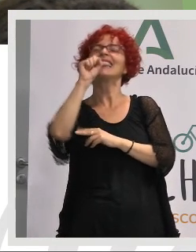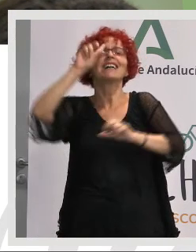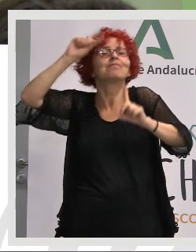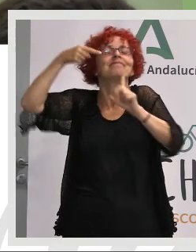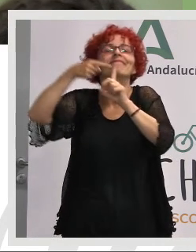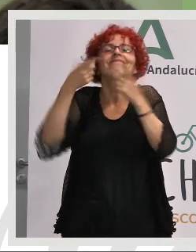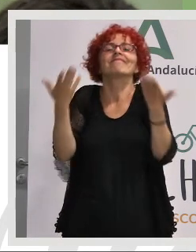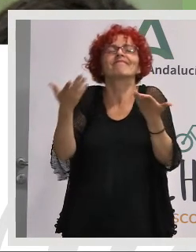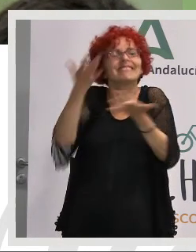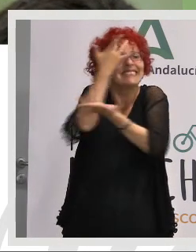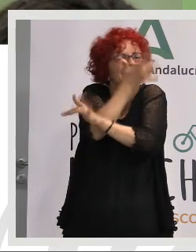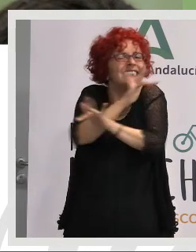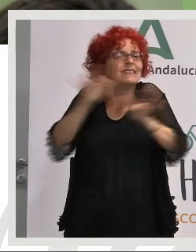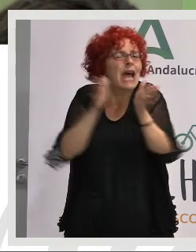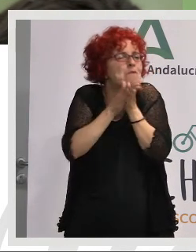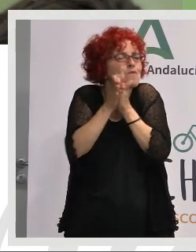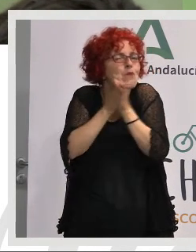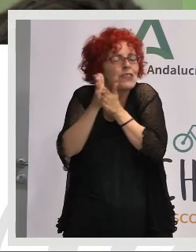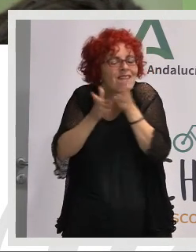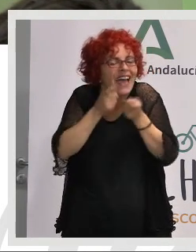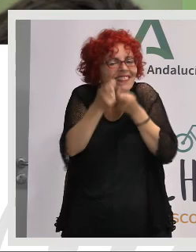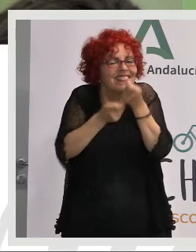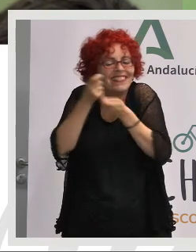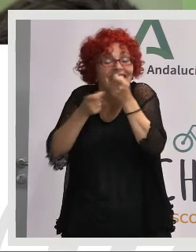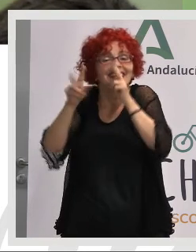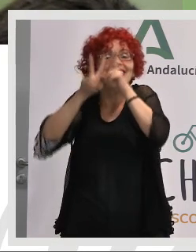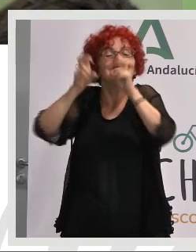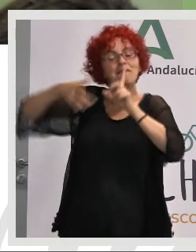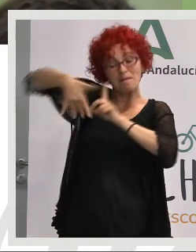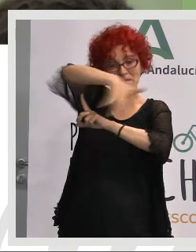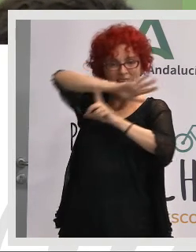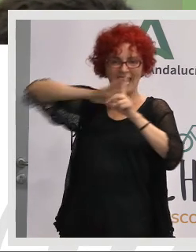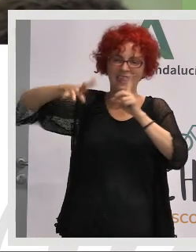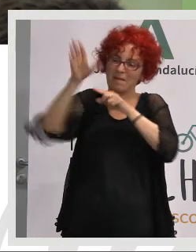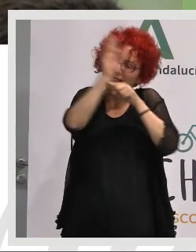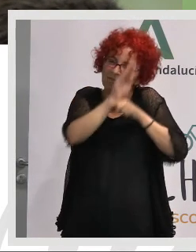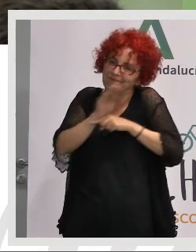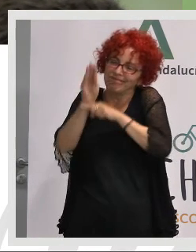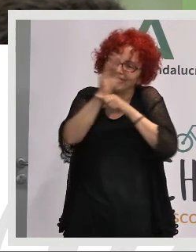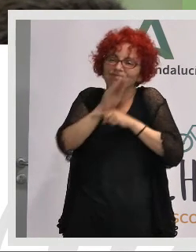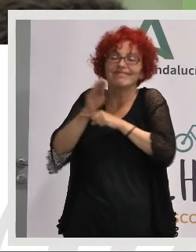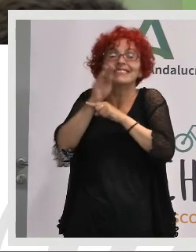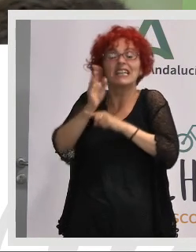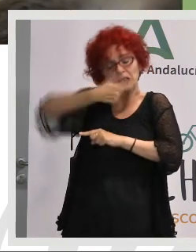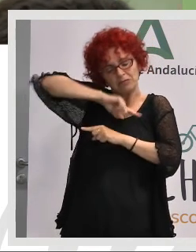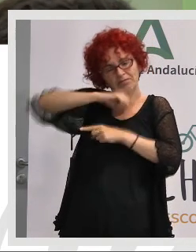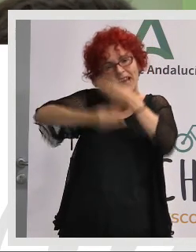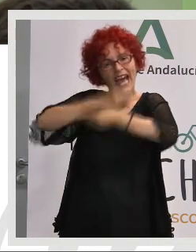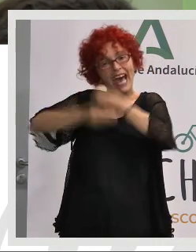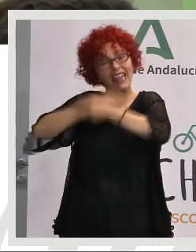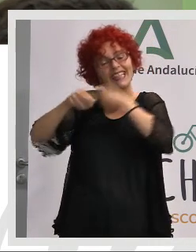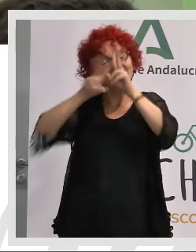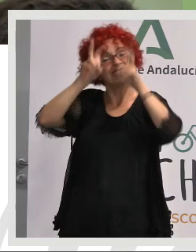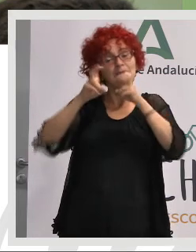prioritario sensibilizar al alumnado sobre el cuidado del medio ambiente y su sostenibilidad. Paralelamente, se trabajan los buenos hábitos de